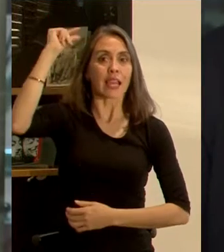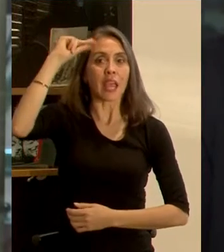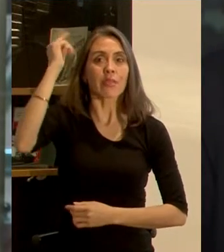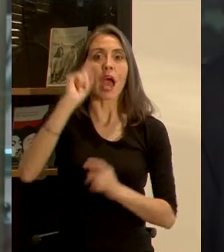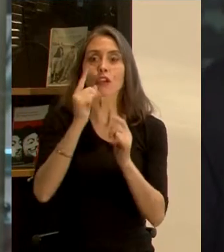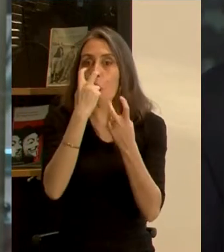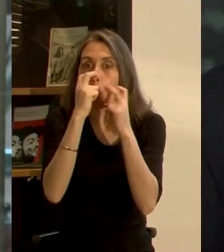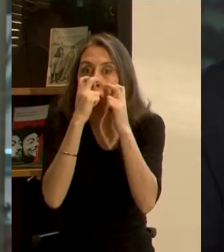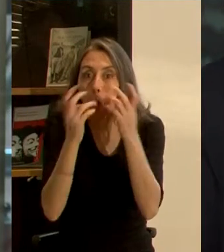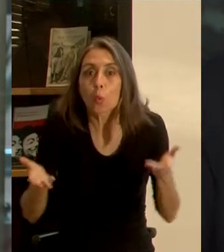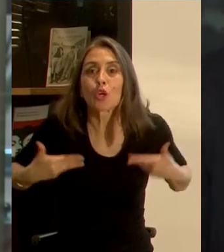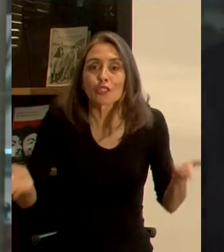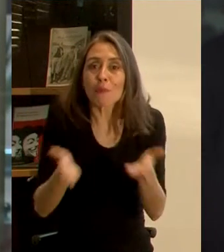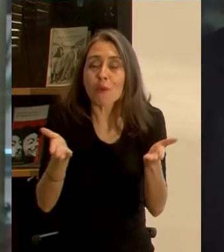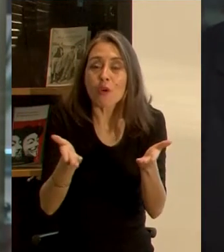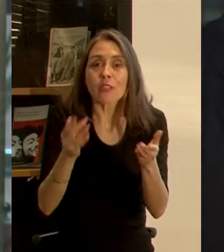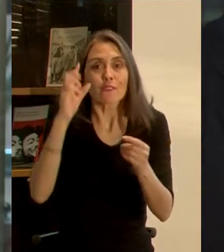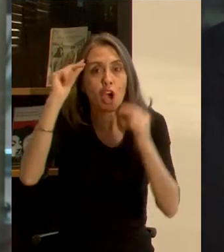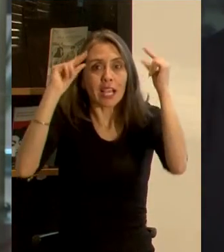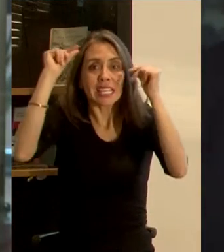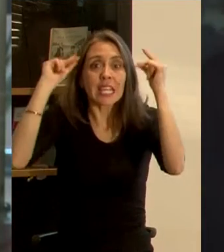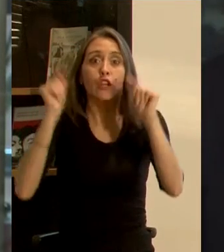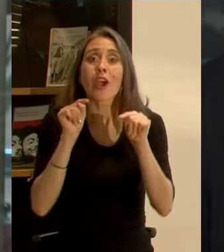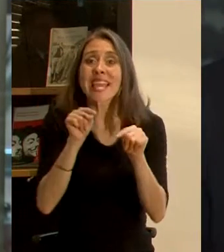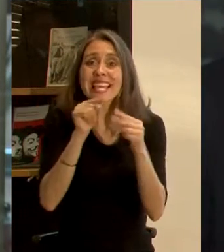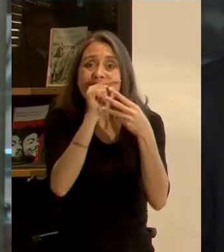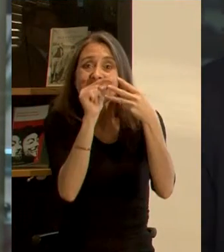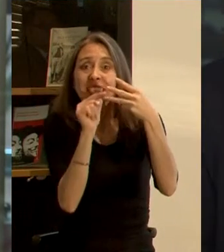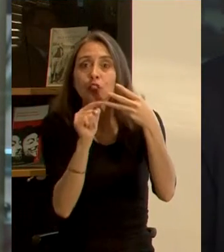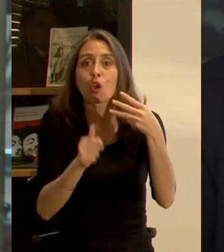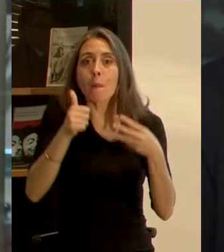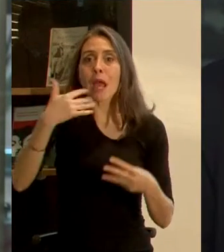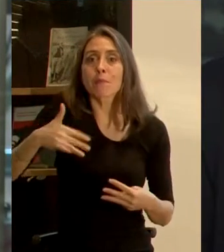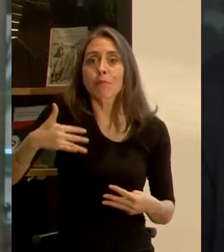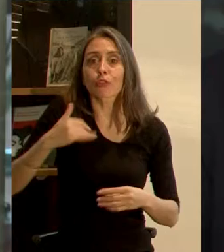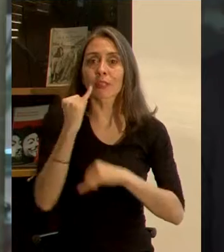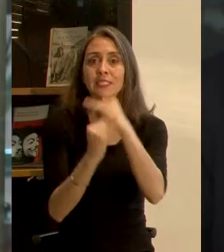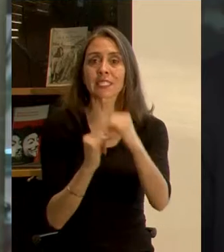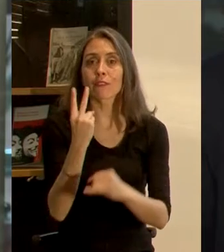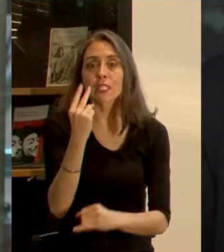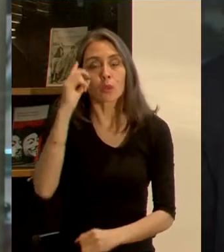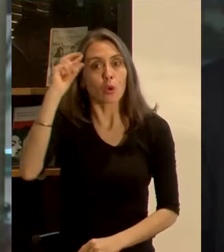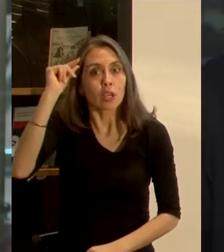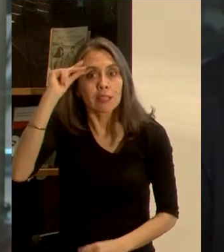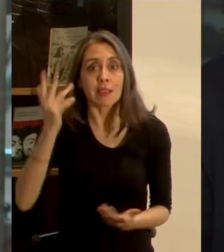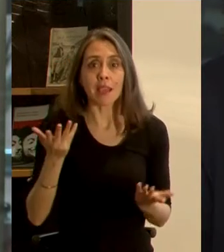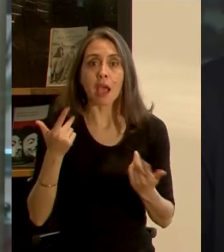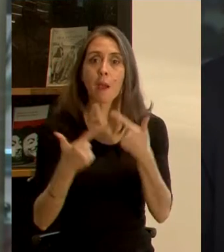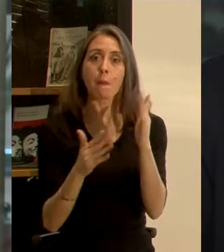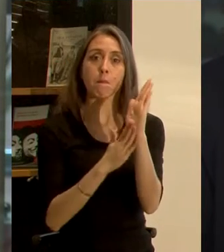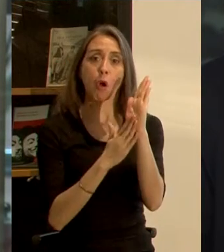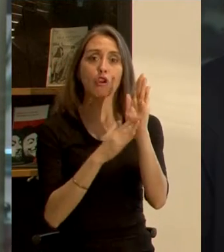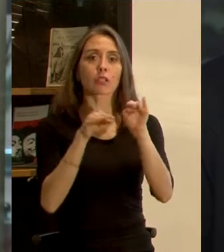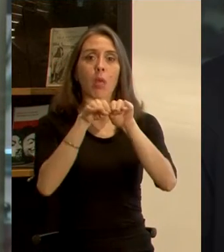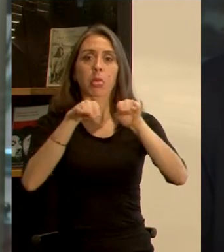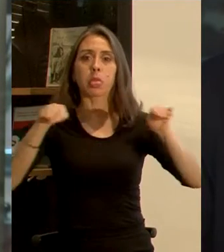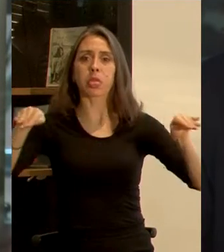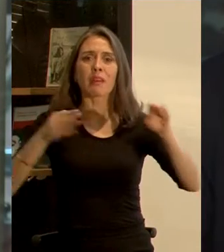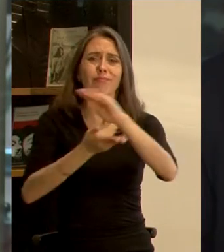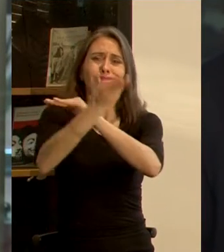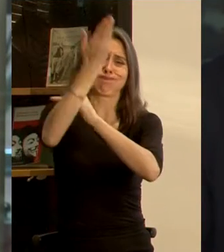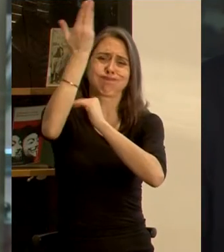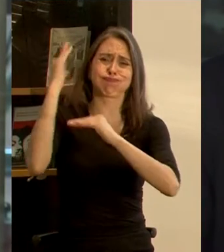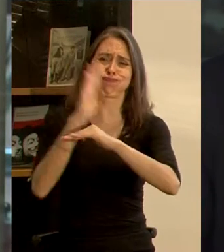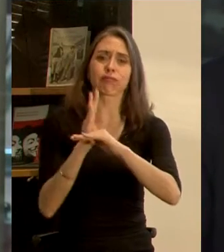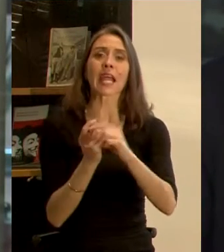la innovación, que son los recursos más importantes del siglo XXI. Tenemos una política que es lineal, que es anacrónica.